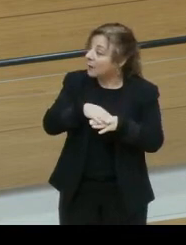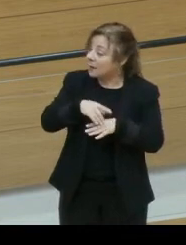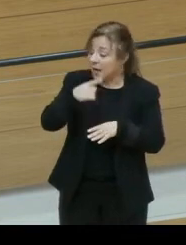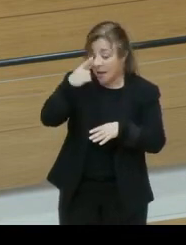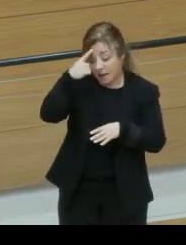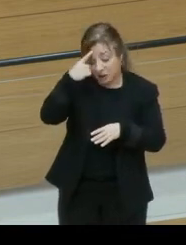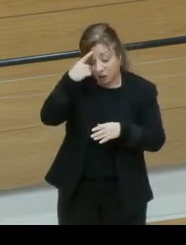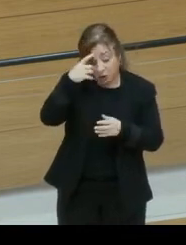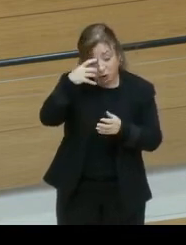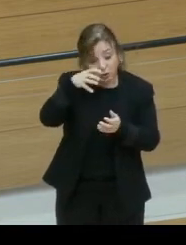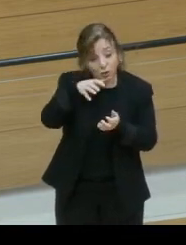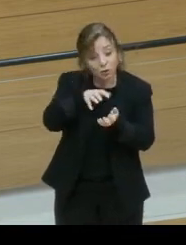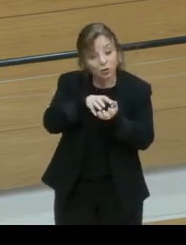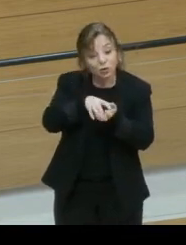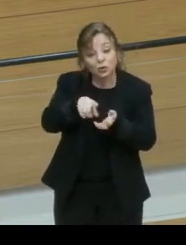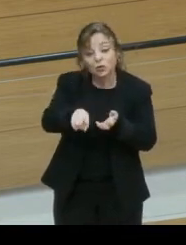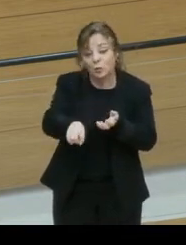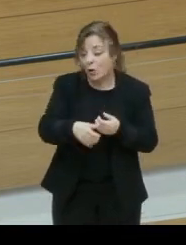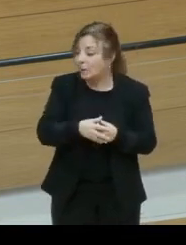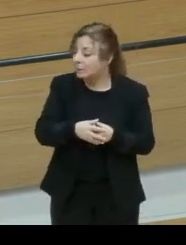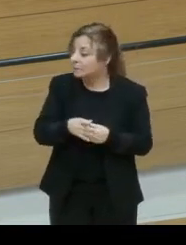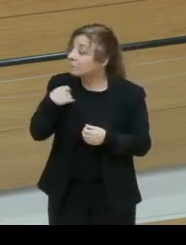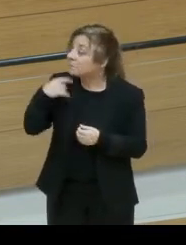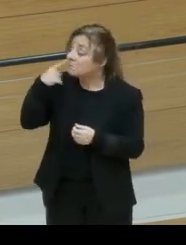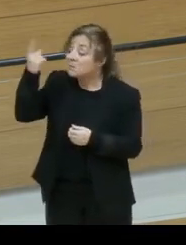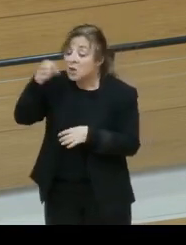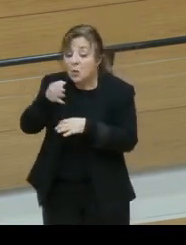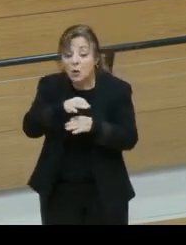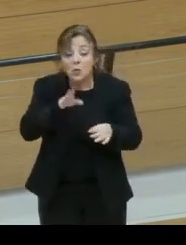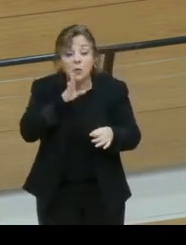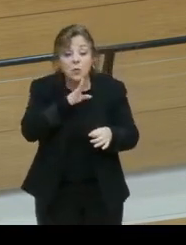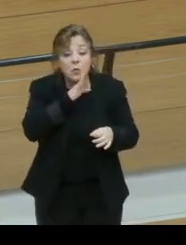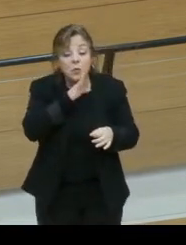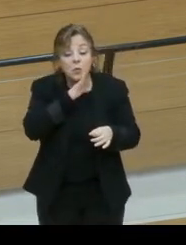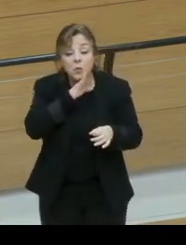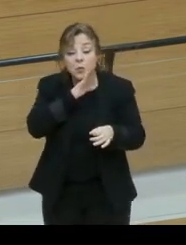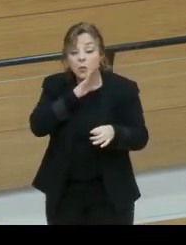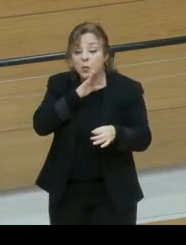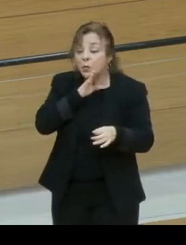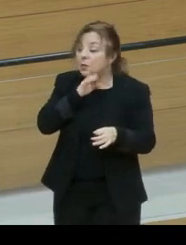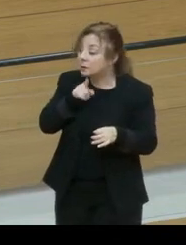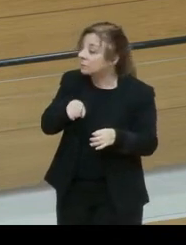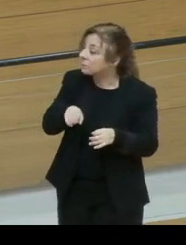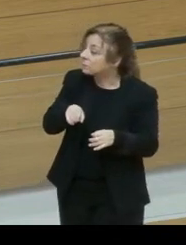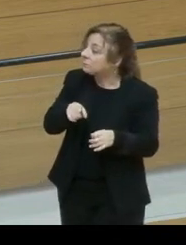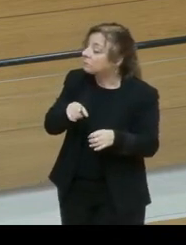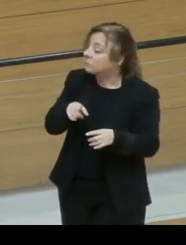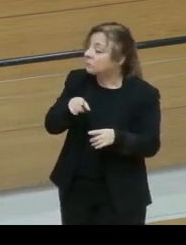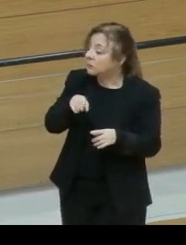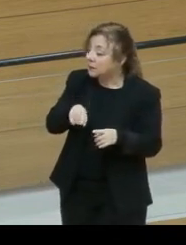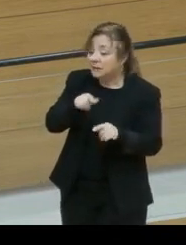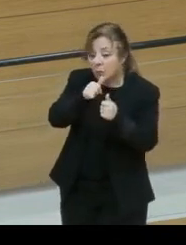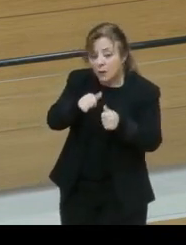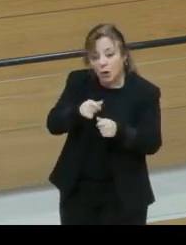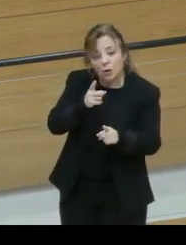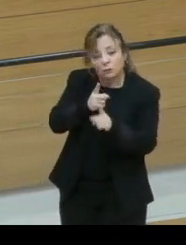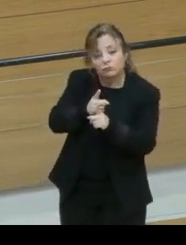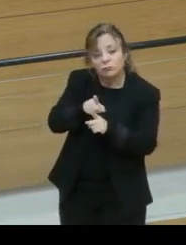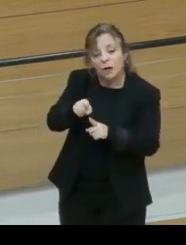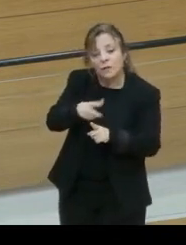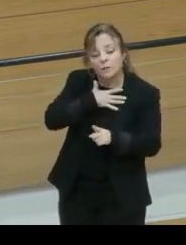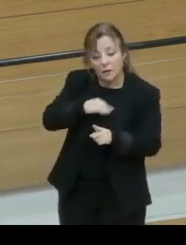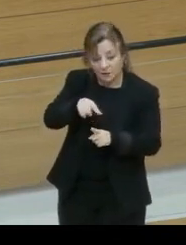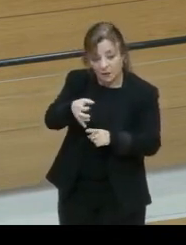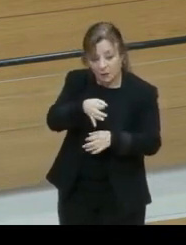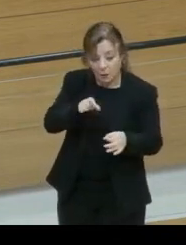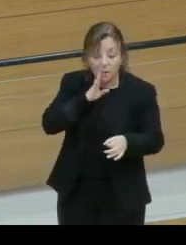cerebral. Y aquí estamos viendo que las células madre tienen un efecto anticancerígeno en este modelo. Podría ser